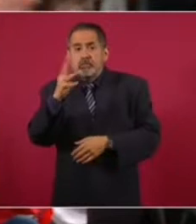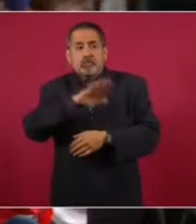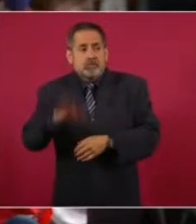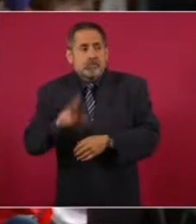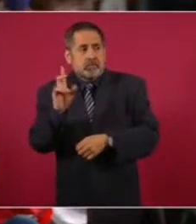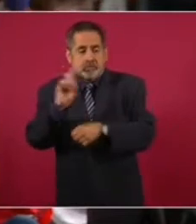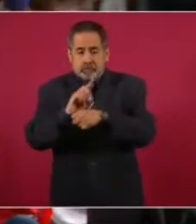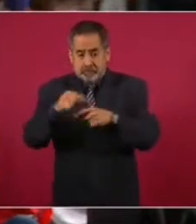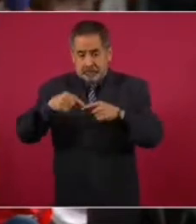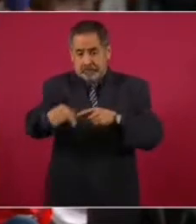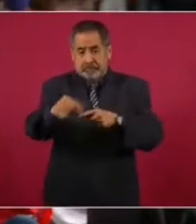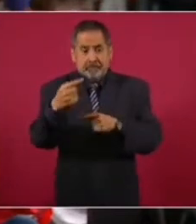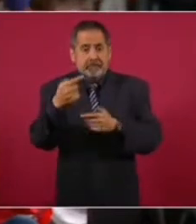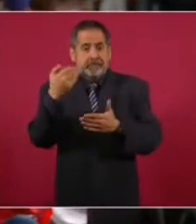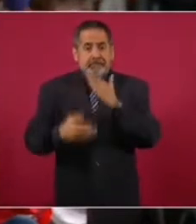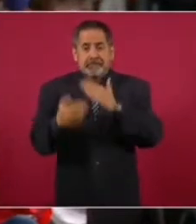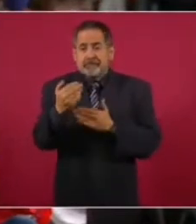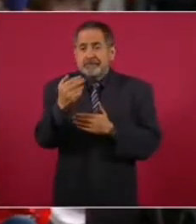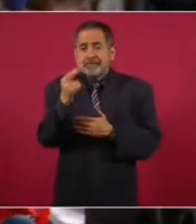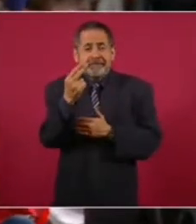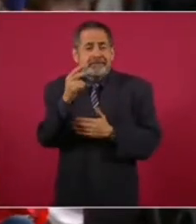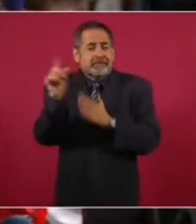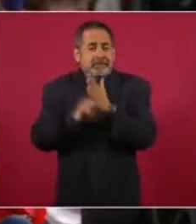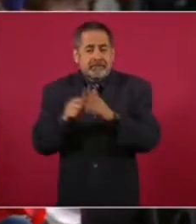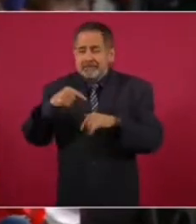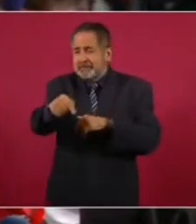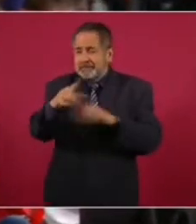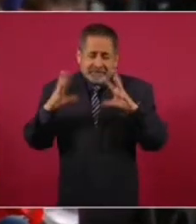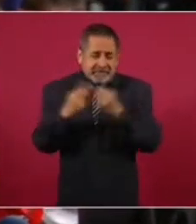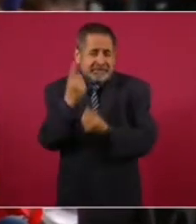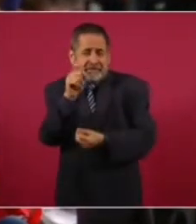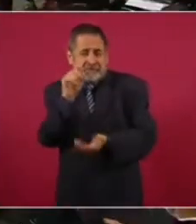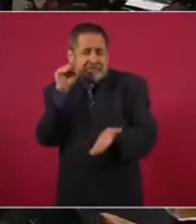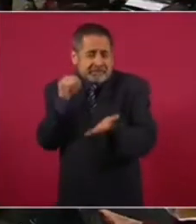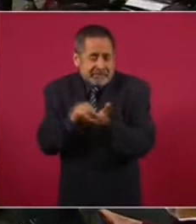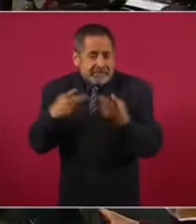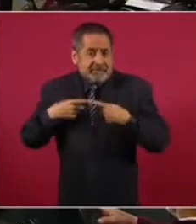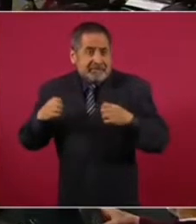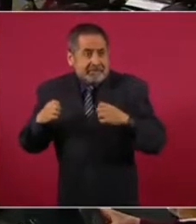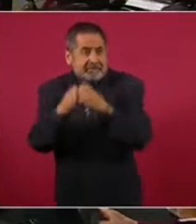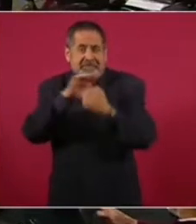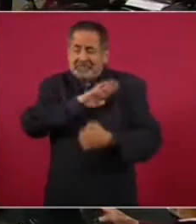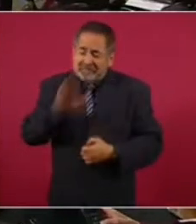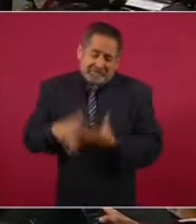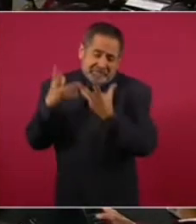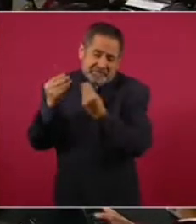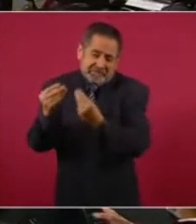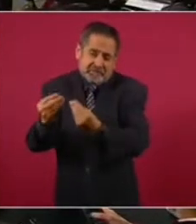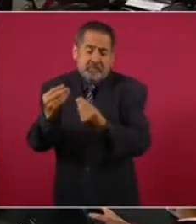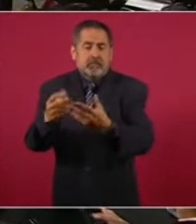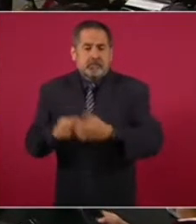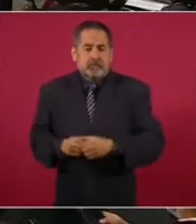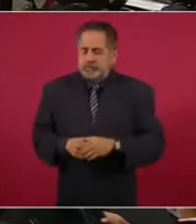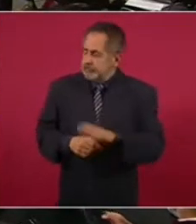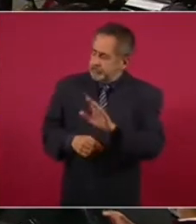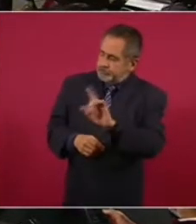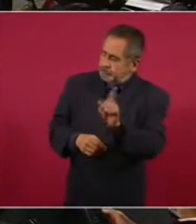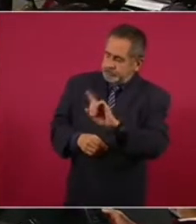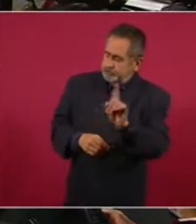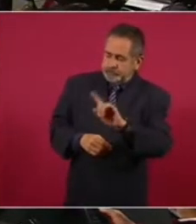por los 25 meses que le quedan, va a haber 191 mil muertos. Eso es una emergencia nacional, no, eso es una porque, crisis. Porque, ¿sabes qué,